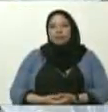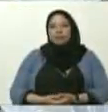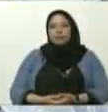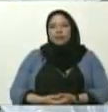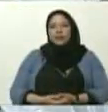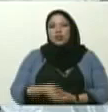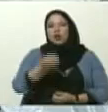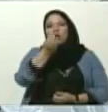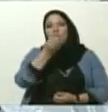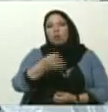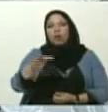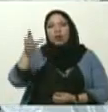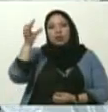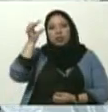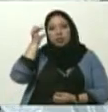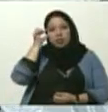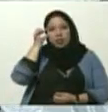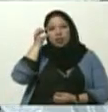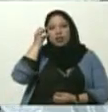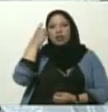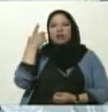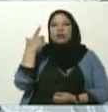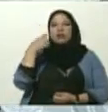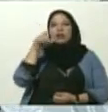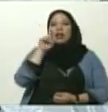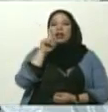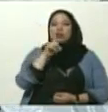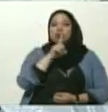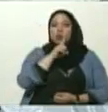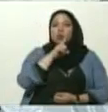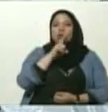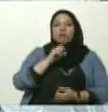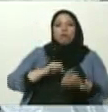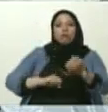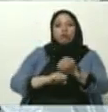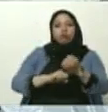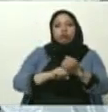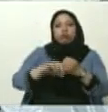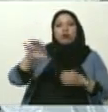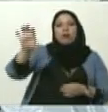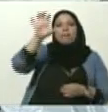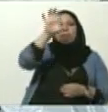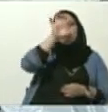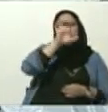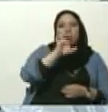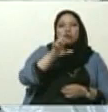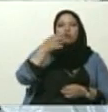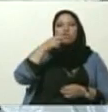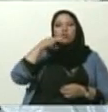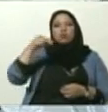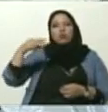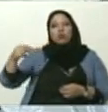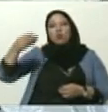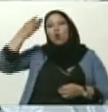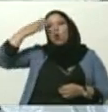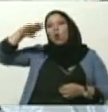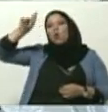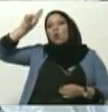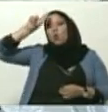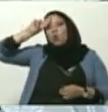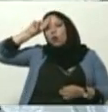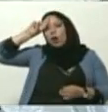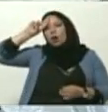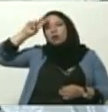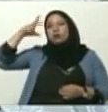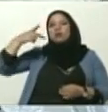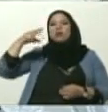Muy buenos días. En nombre de los países garantes del Reino de Noruega, la República de Cuba y la